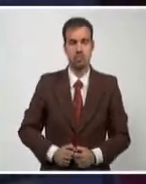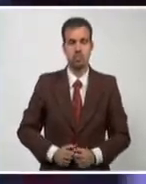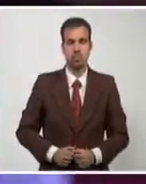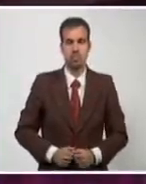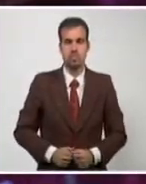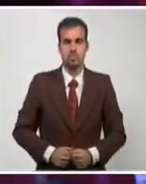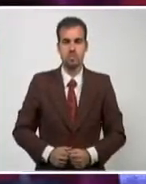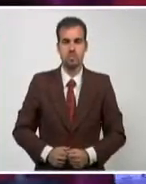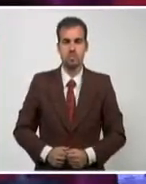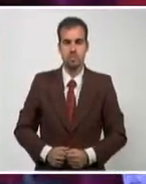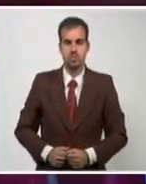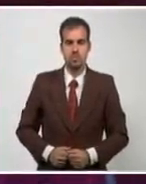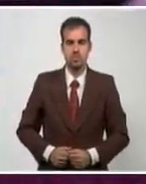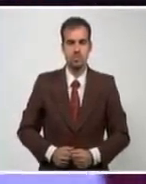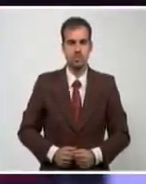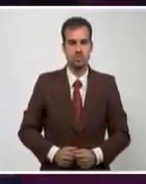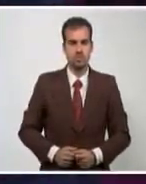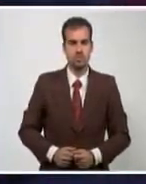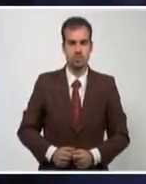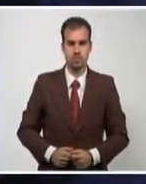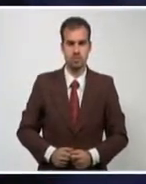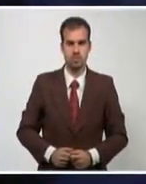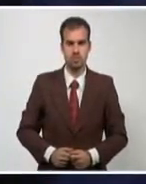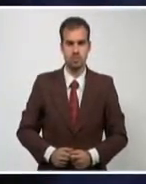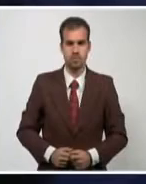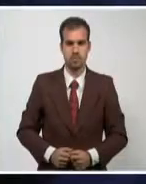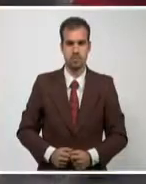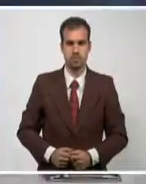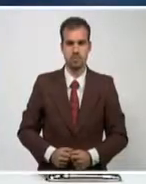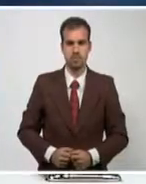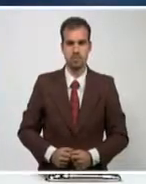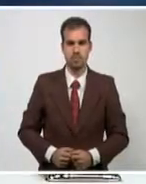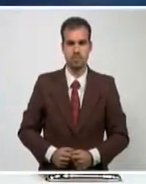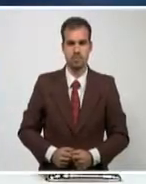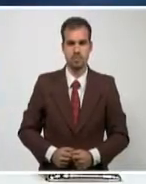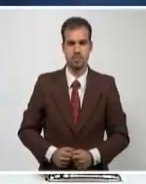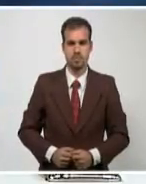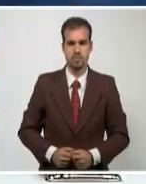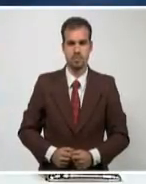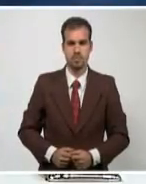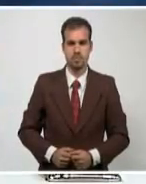Ángel Rivalta, Sistema Informativo de la Televisión Cubana. Miguel, presidente de la